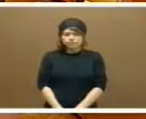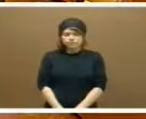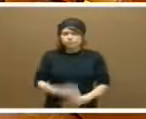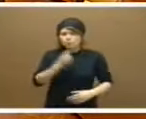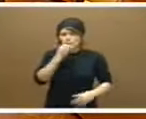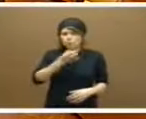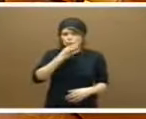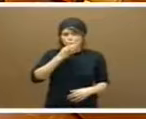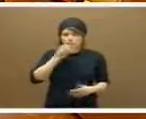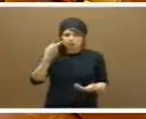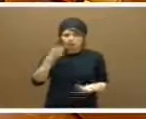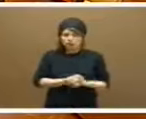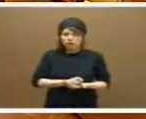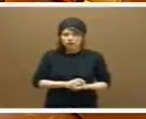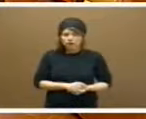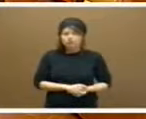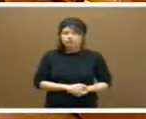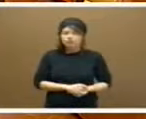Buenas tardes, una vez más.